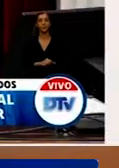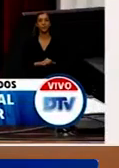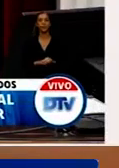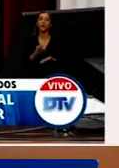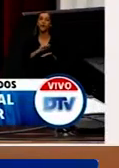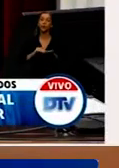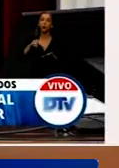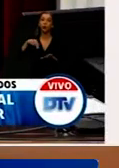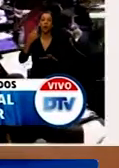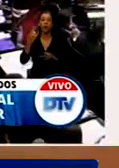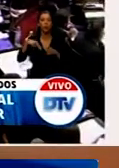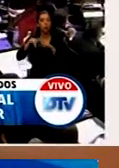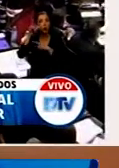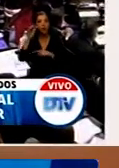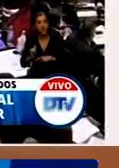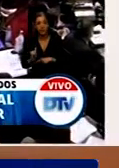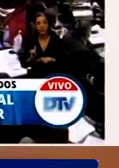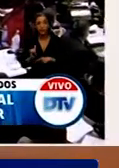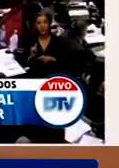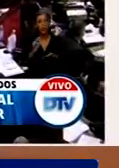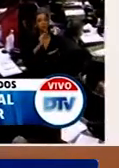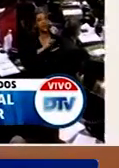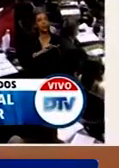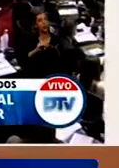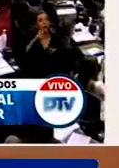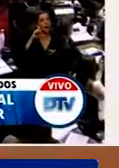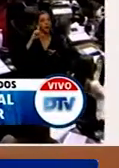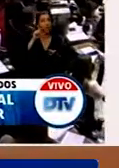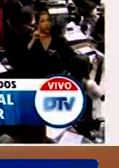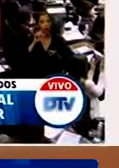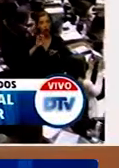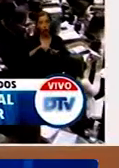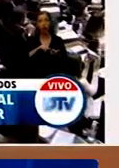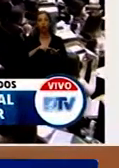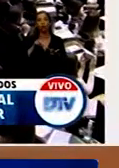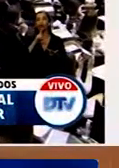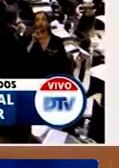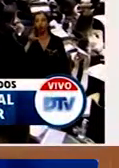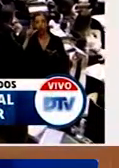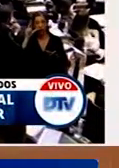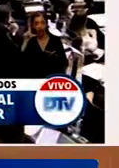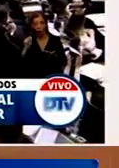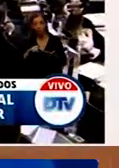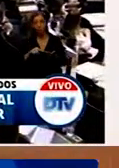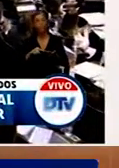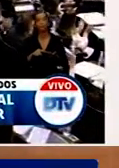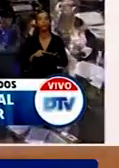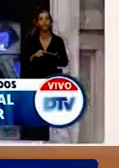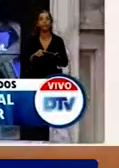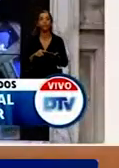Entonces, esta ley viene a generar esa presión sobre las obras sociales. Perfecto. También